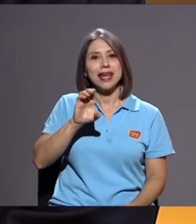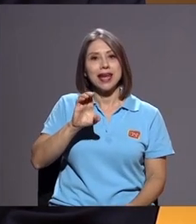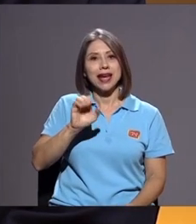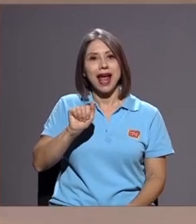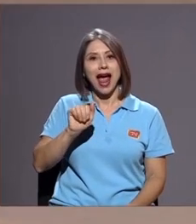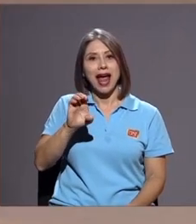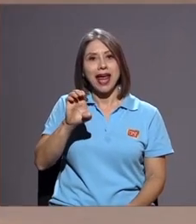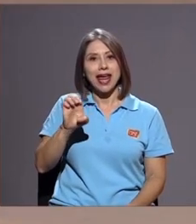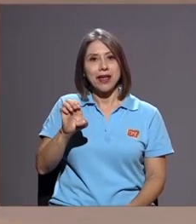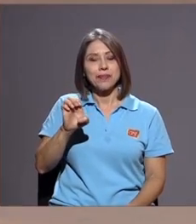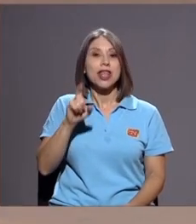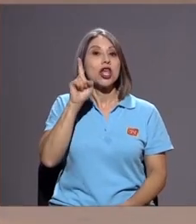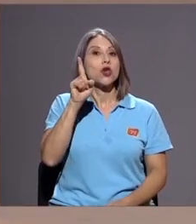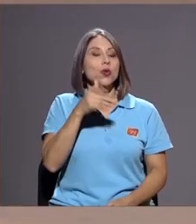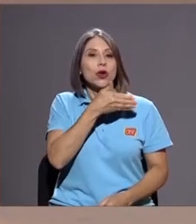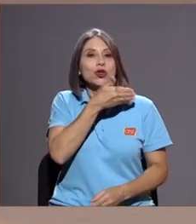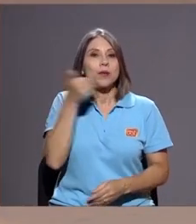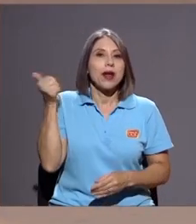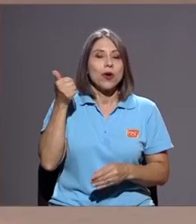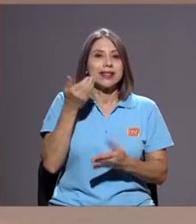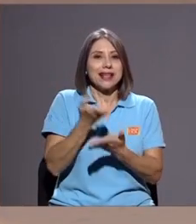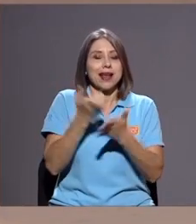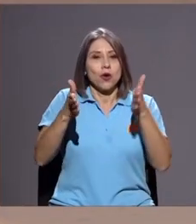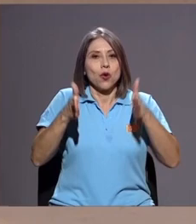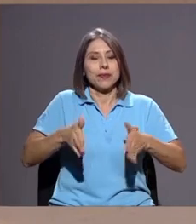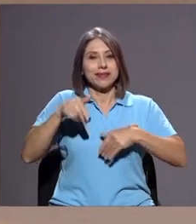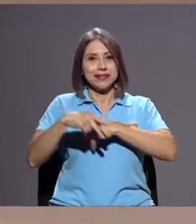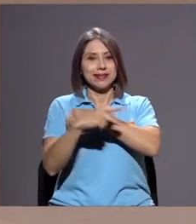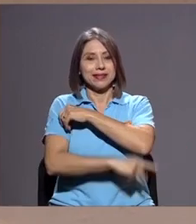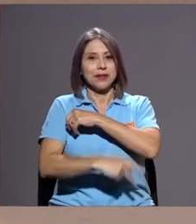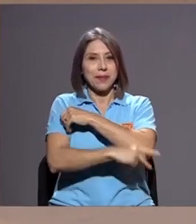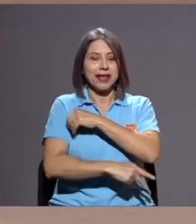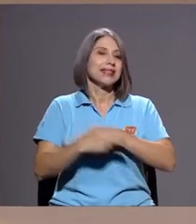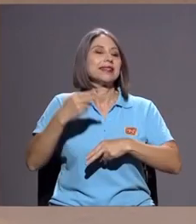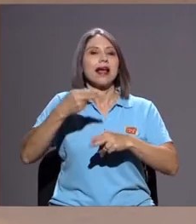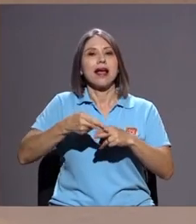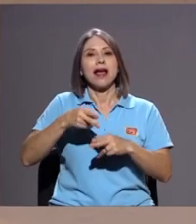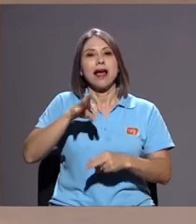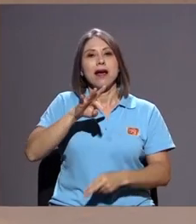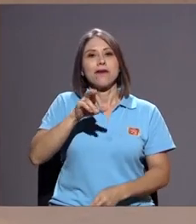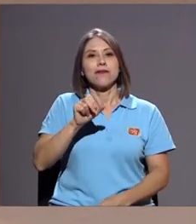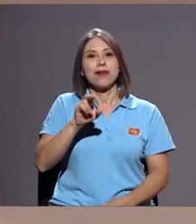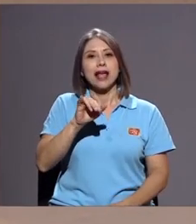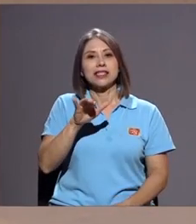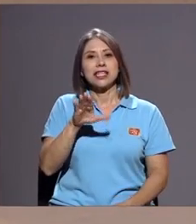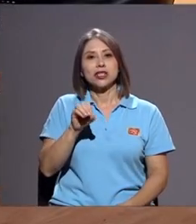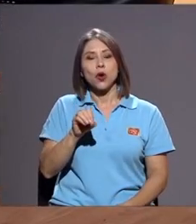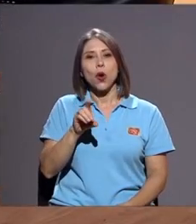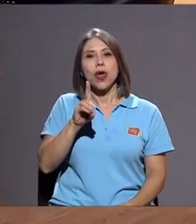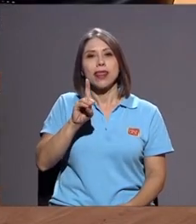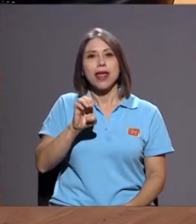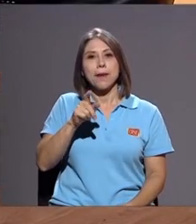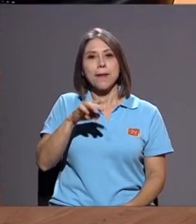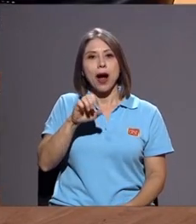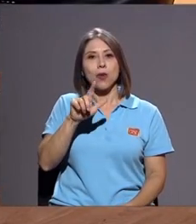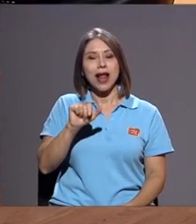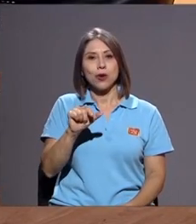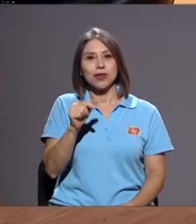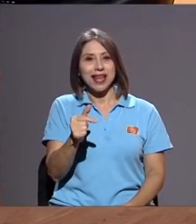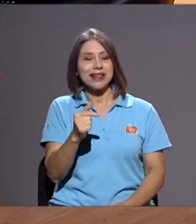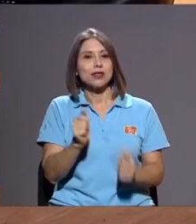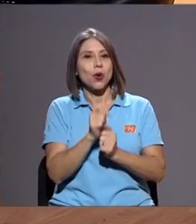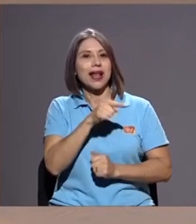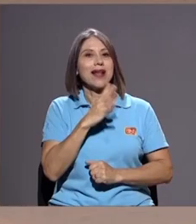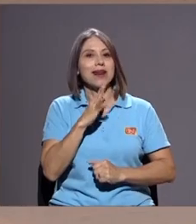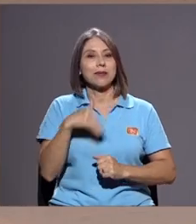uno de los mejores economistas de este país a don francisco de paula gutiérrez con quien hablaremos una vez que el canal